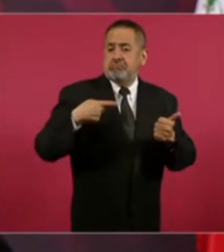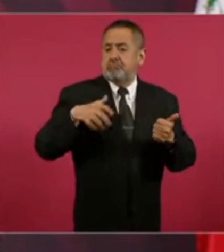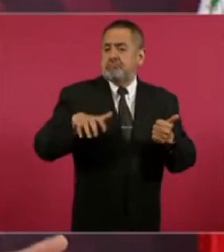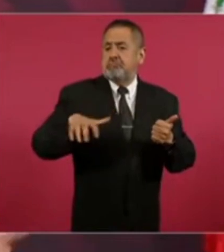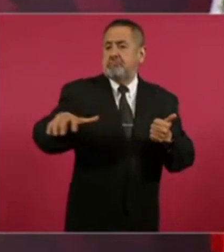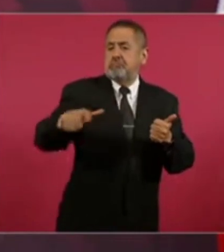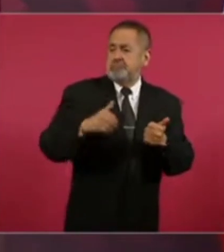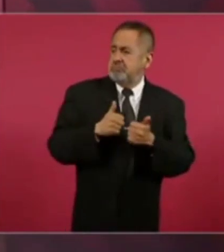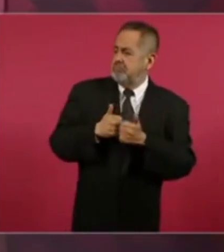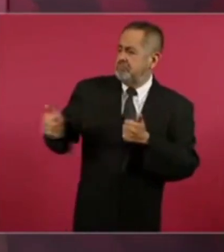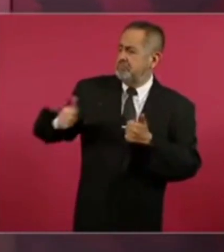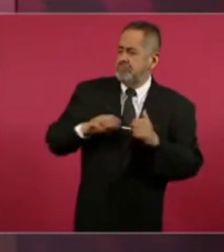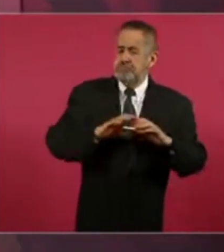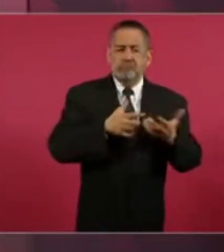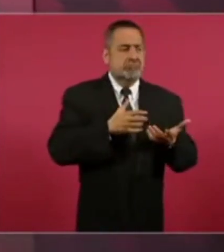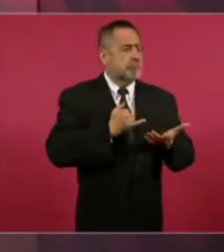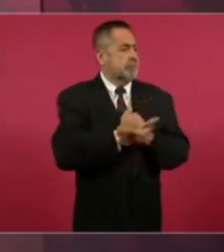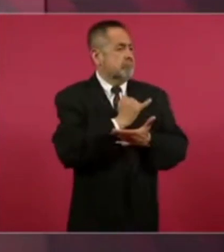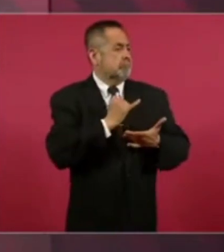autónomo del gobierno,